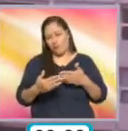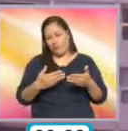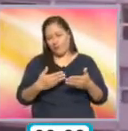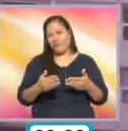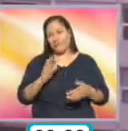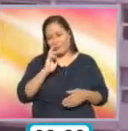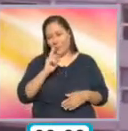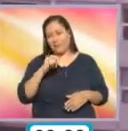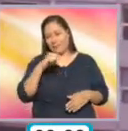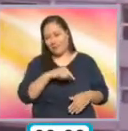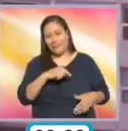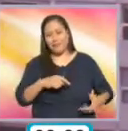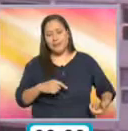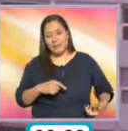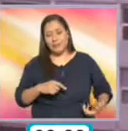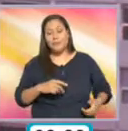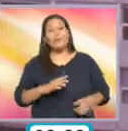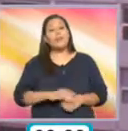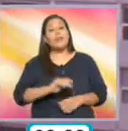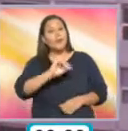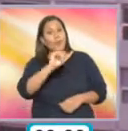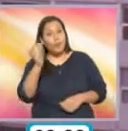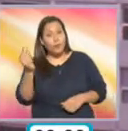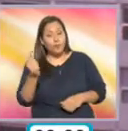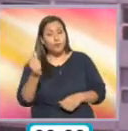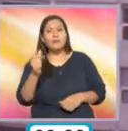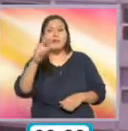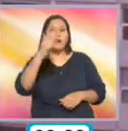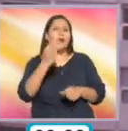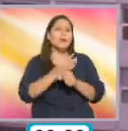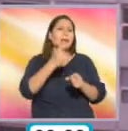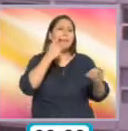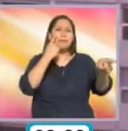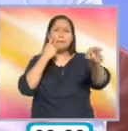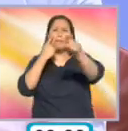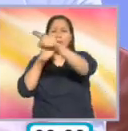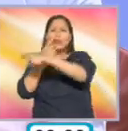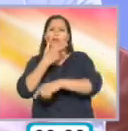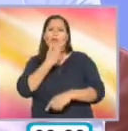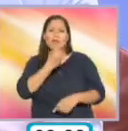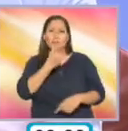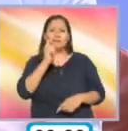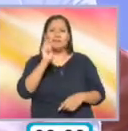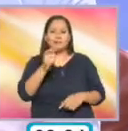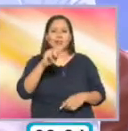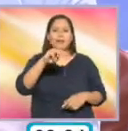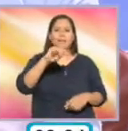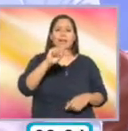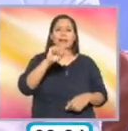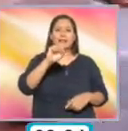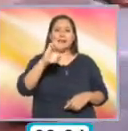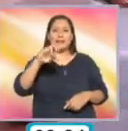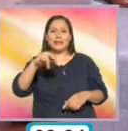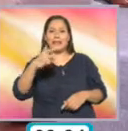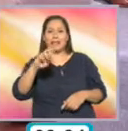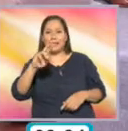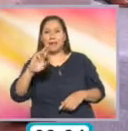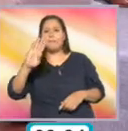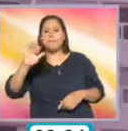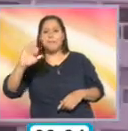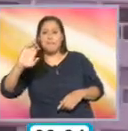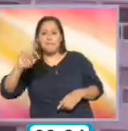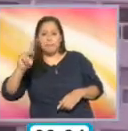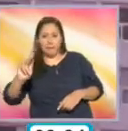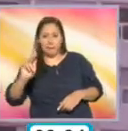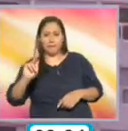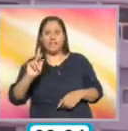como como otro. Y tenemos uno que es el más común que yo he visto en los hombres que le llaman el messenger bag. El messenger bag es esta